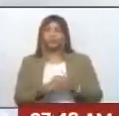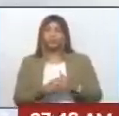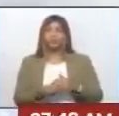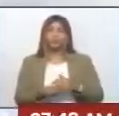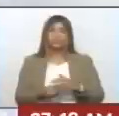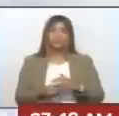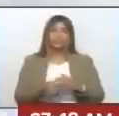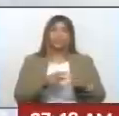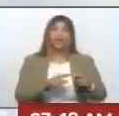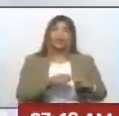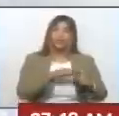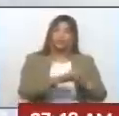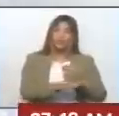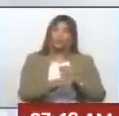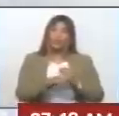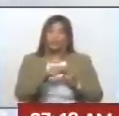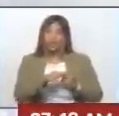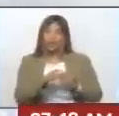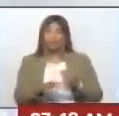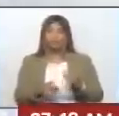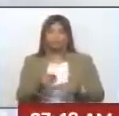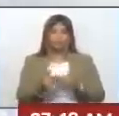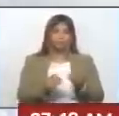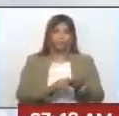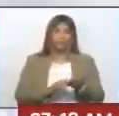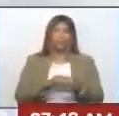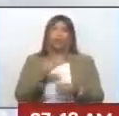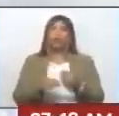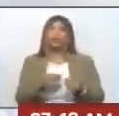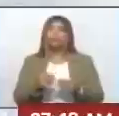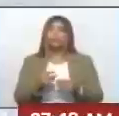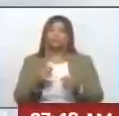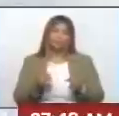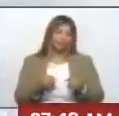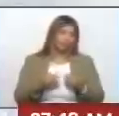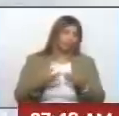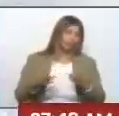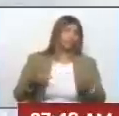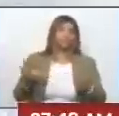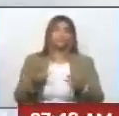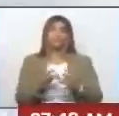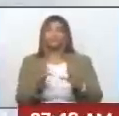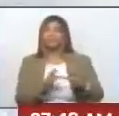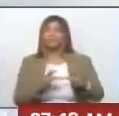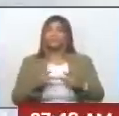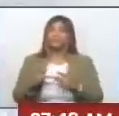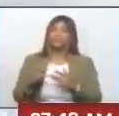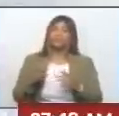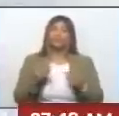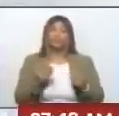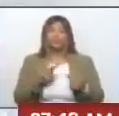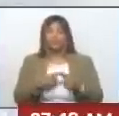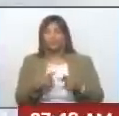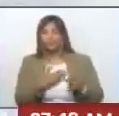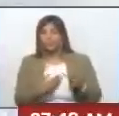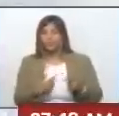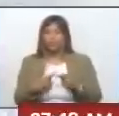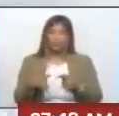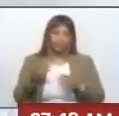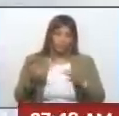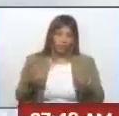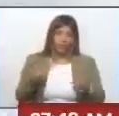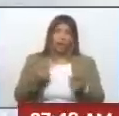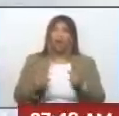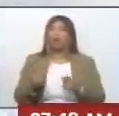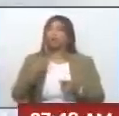debilitando esa frontera, esa posición, haciendo un sinnúmero de alianzas algunas de las cuales